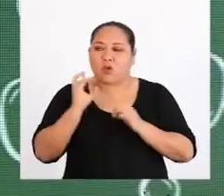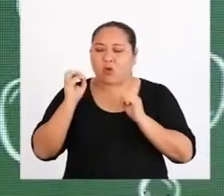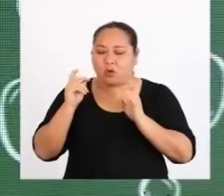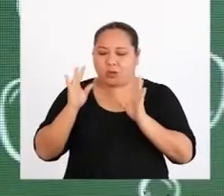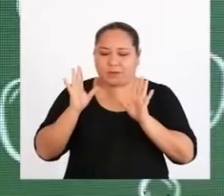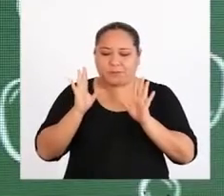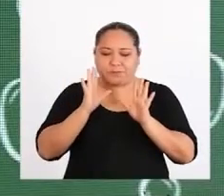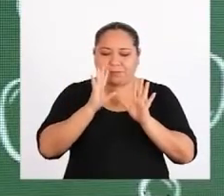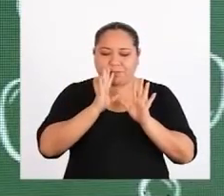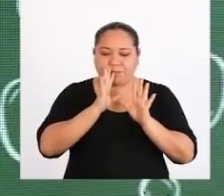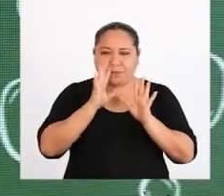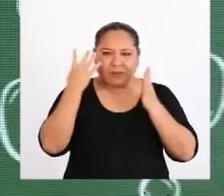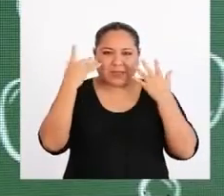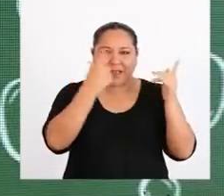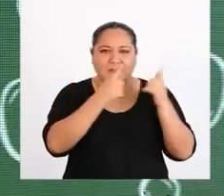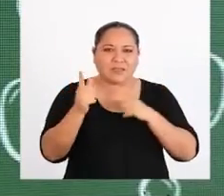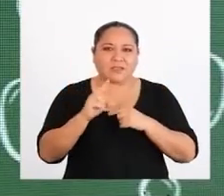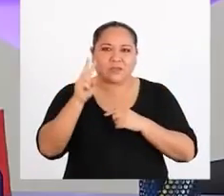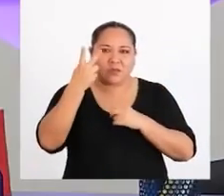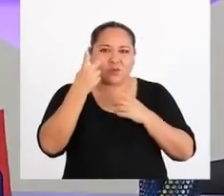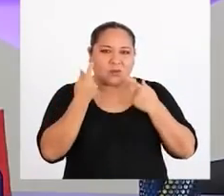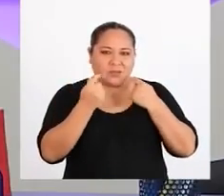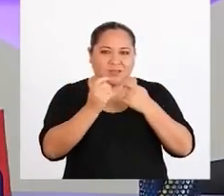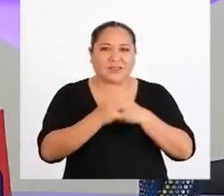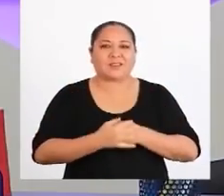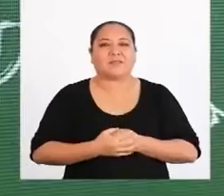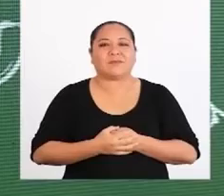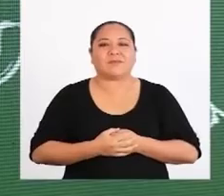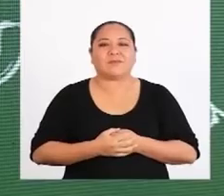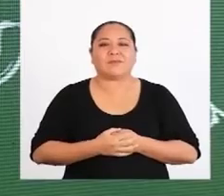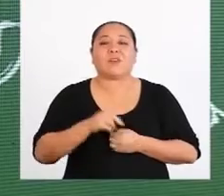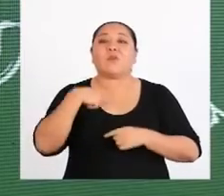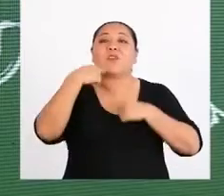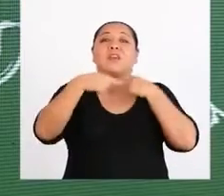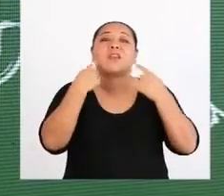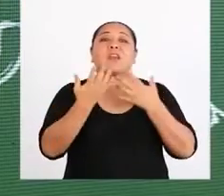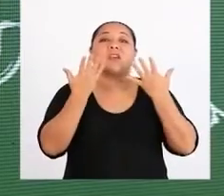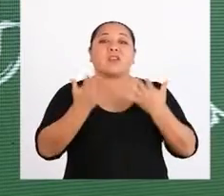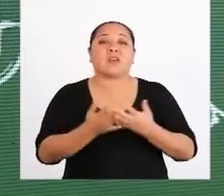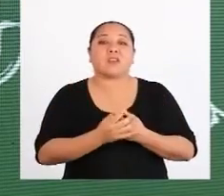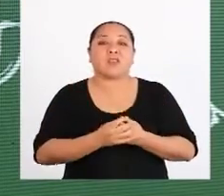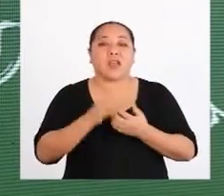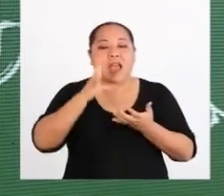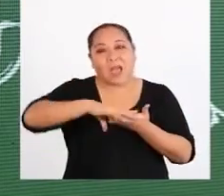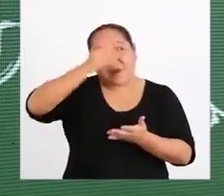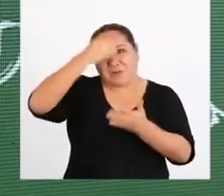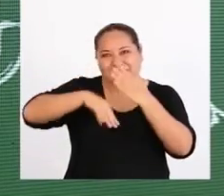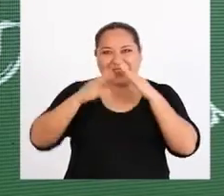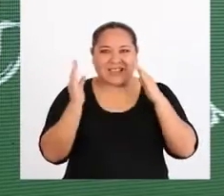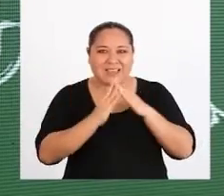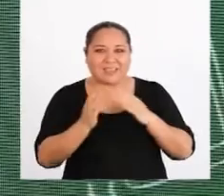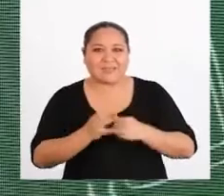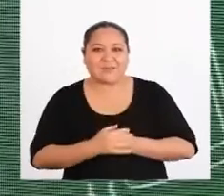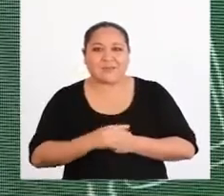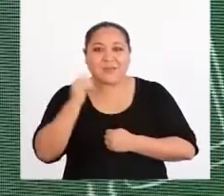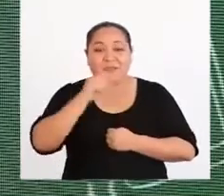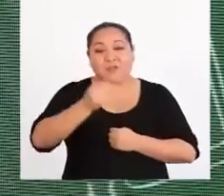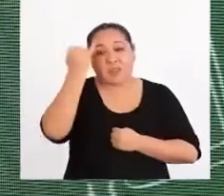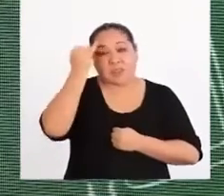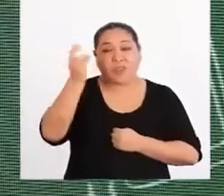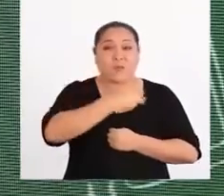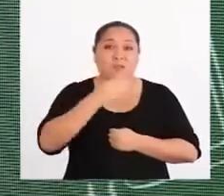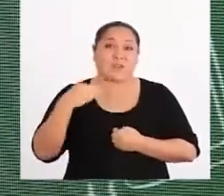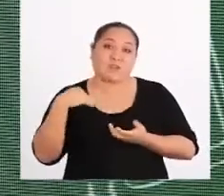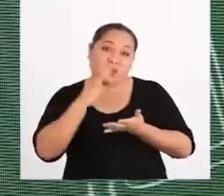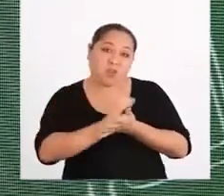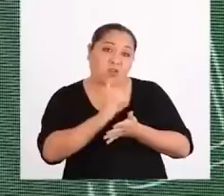Ok, creo que ya estoy listo para un segundo intento. Voy a contarles sobre Aprendo en Casa. Es una